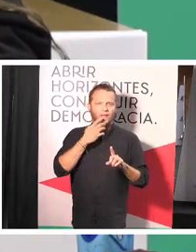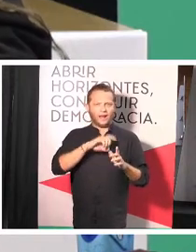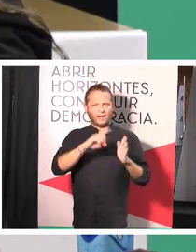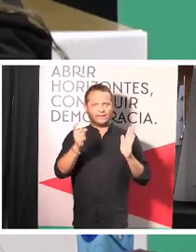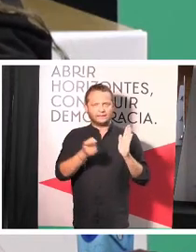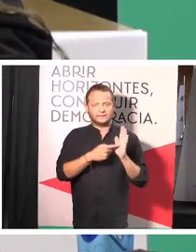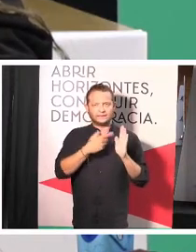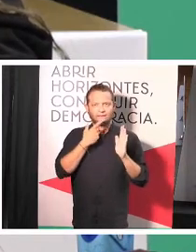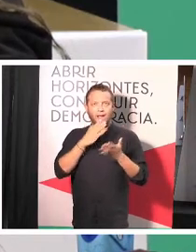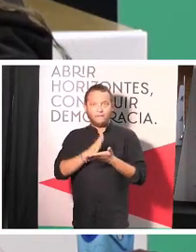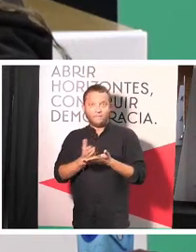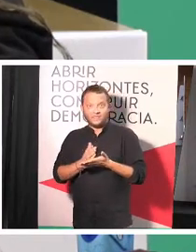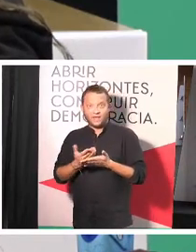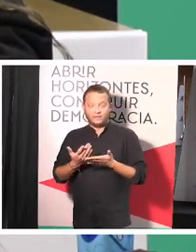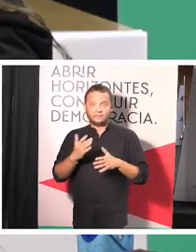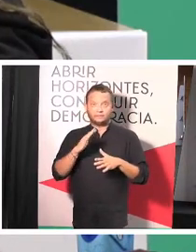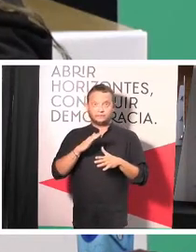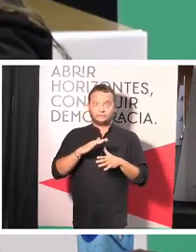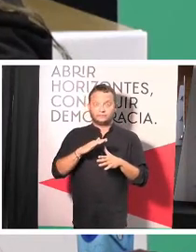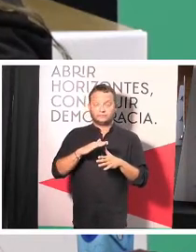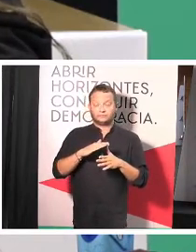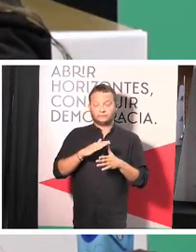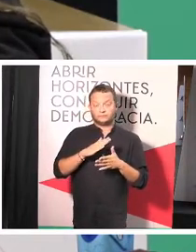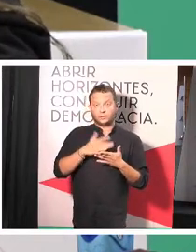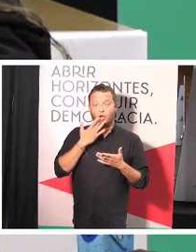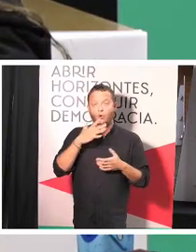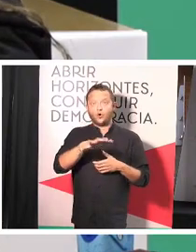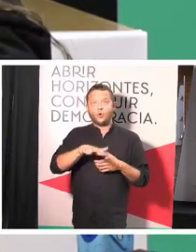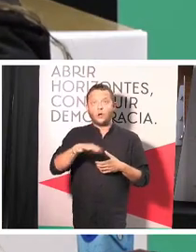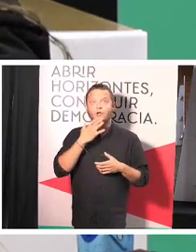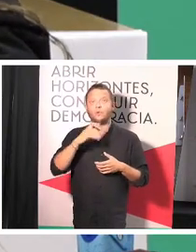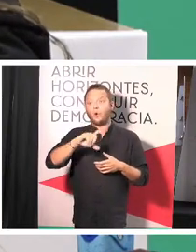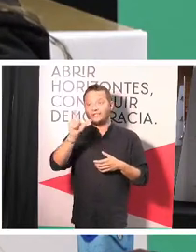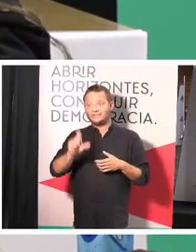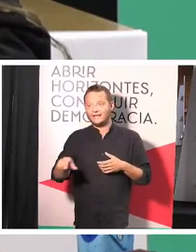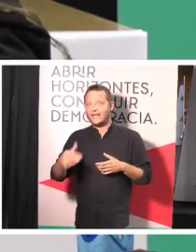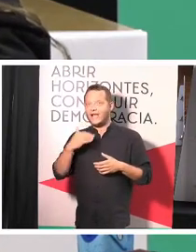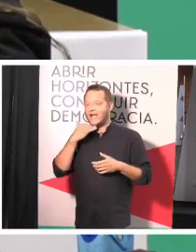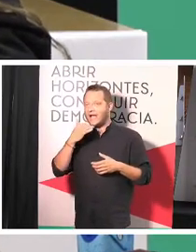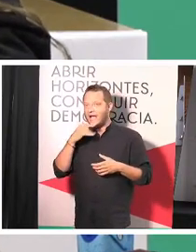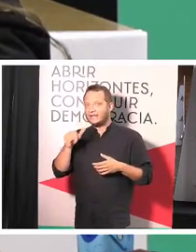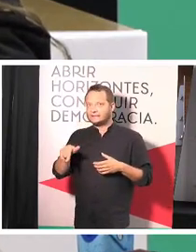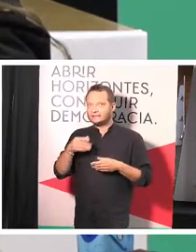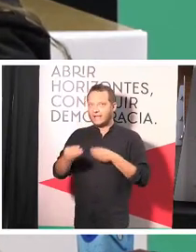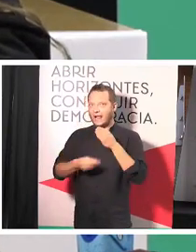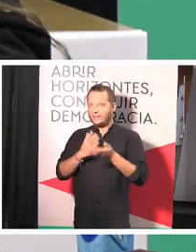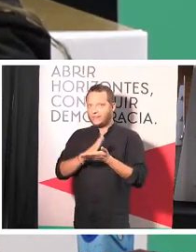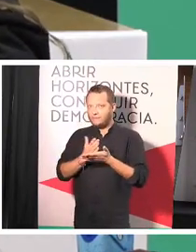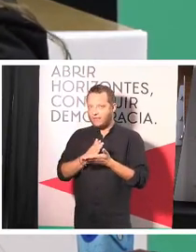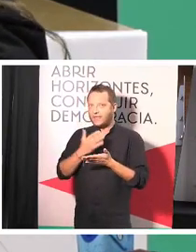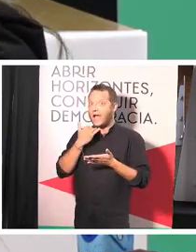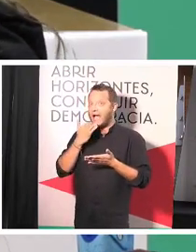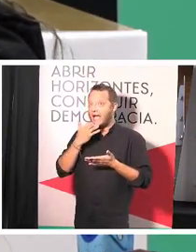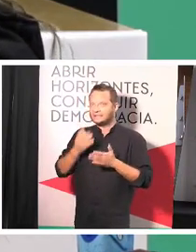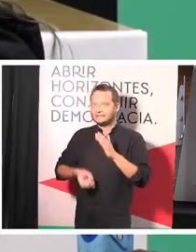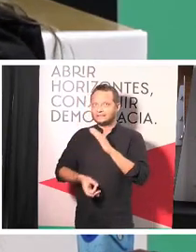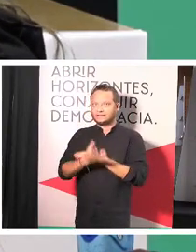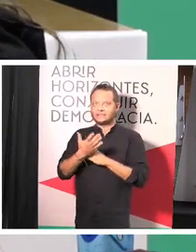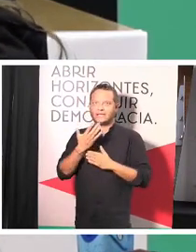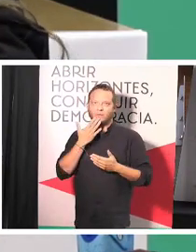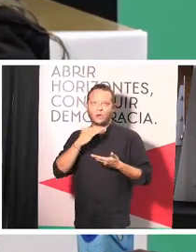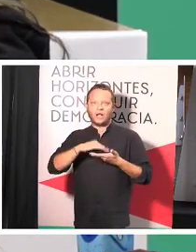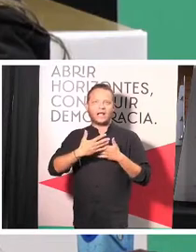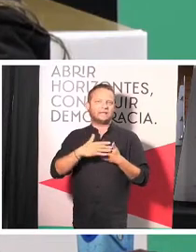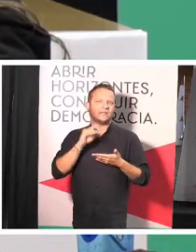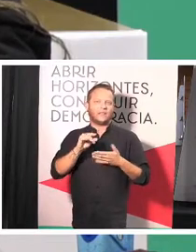legislativa intermedia, que en algunos lugares, como Italia, se ha estado a punto de caer en esta trampa de crear cartas de